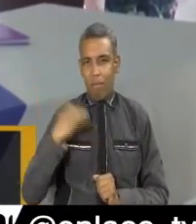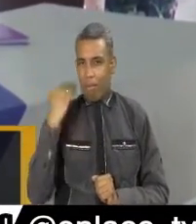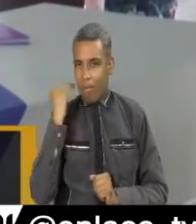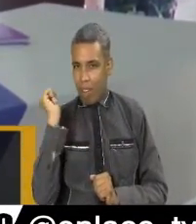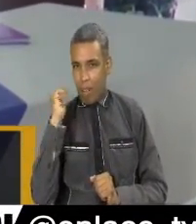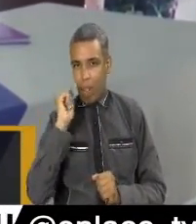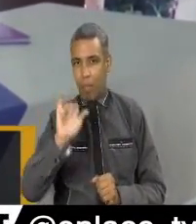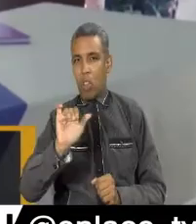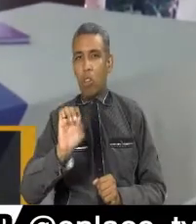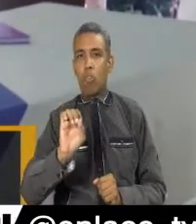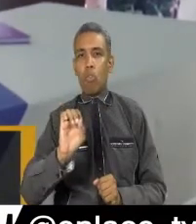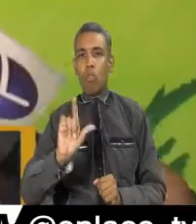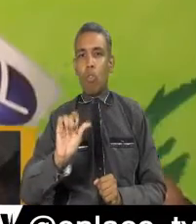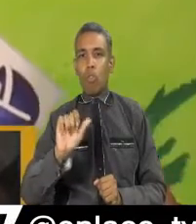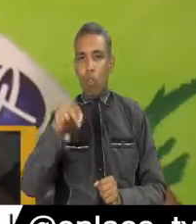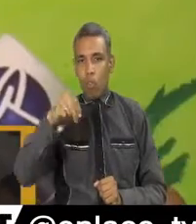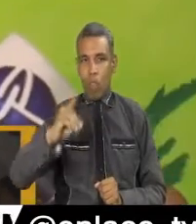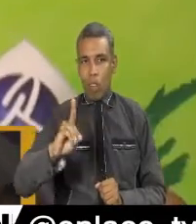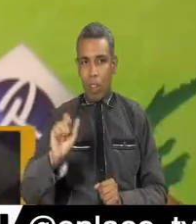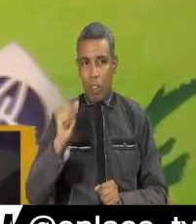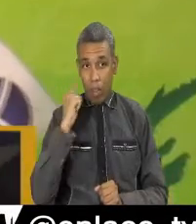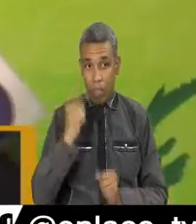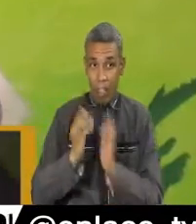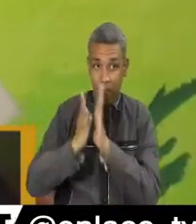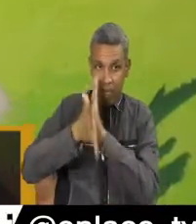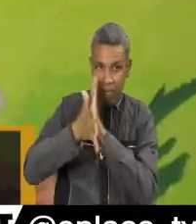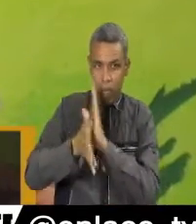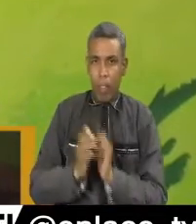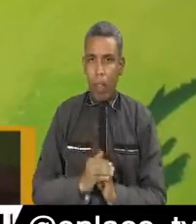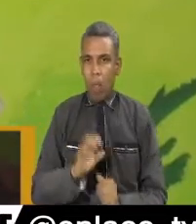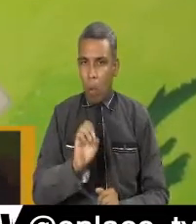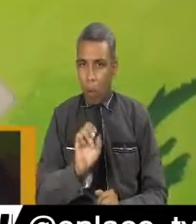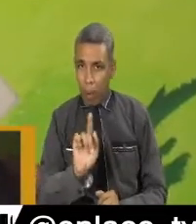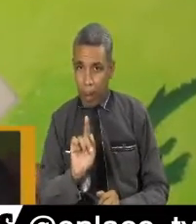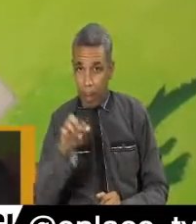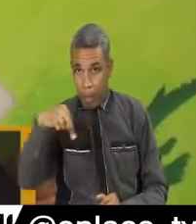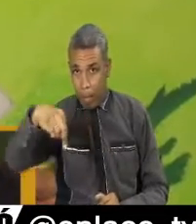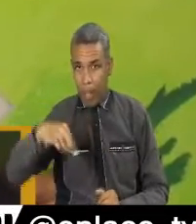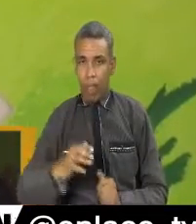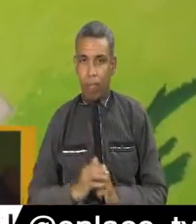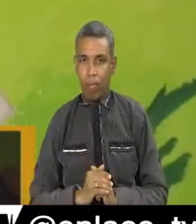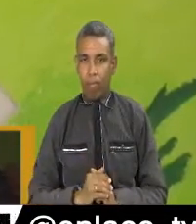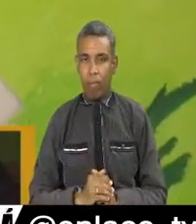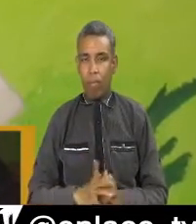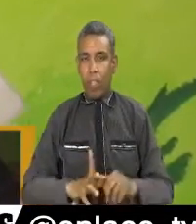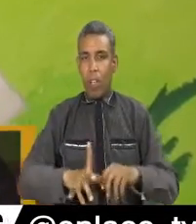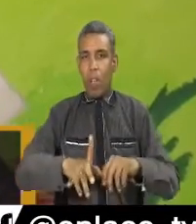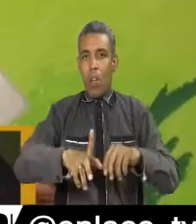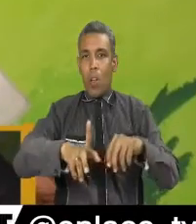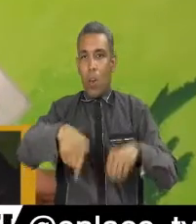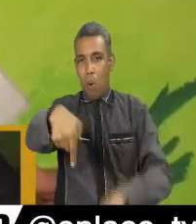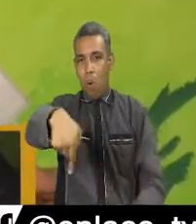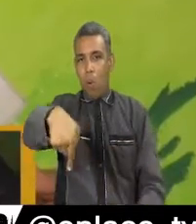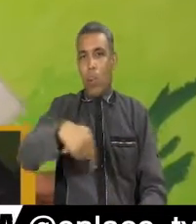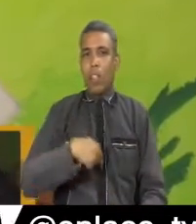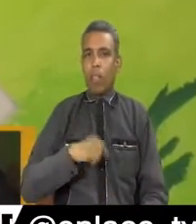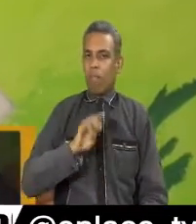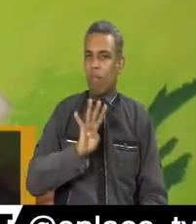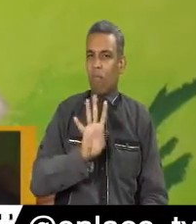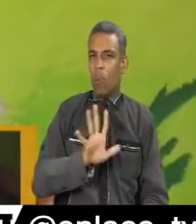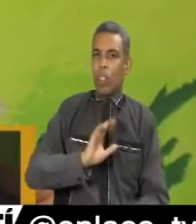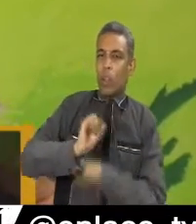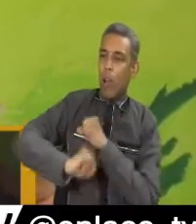sido la historia de la OFP. La Organización Femenina Popular hoy está cumpliendo 45